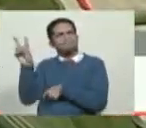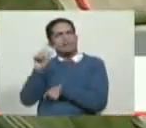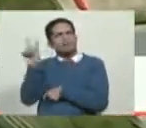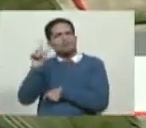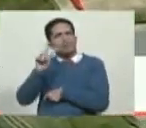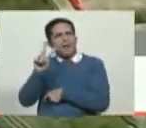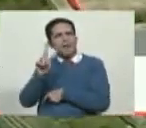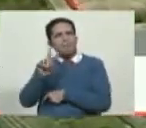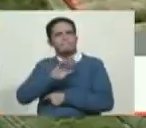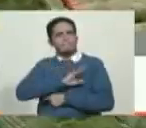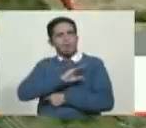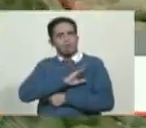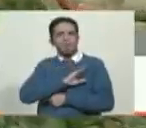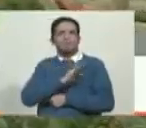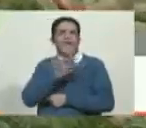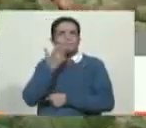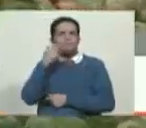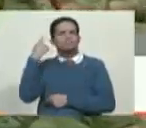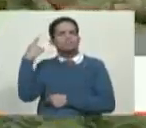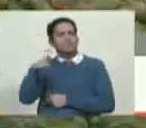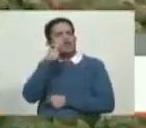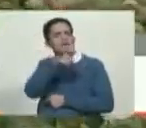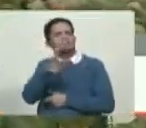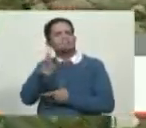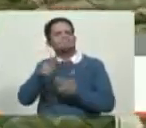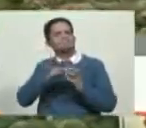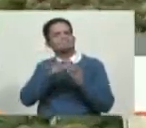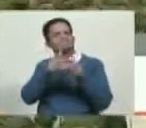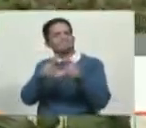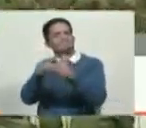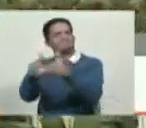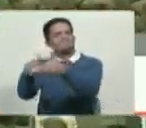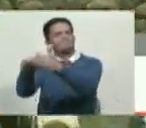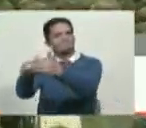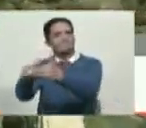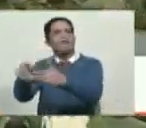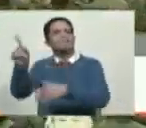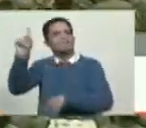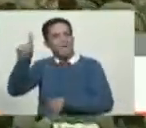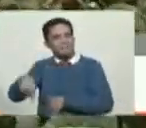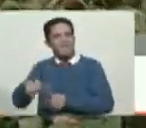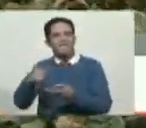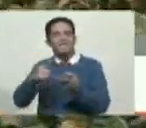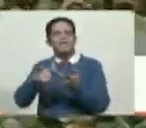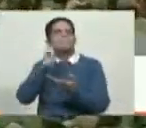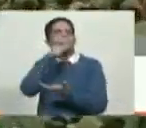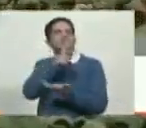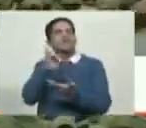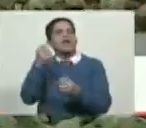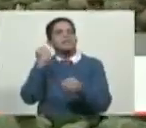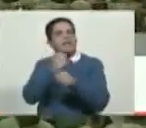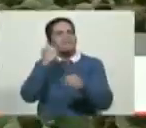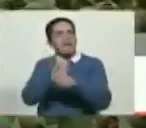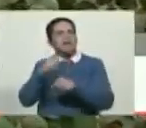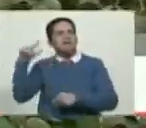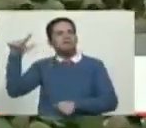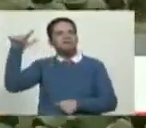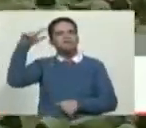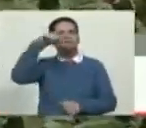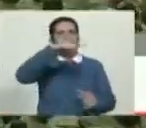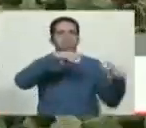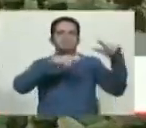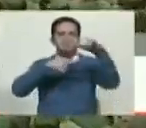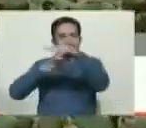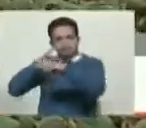armada, flotando allá en nuestros mares, en nuestras islas, de nuestra aviación militar bolivariana surcando los cielos